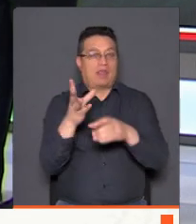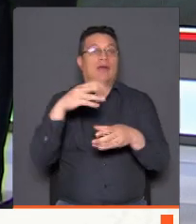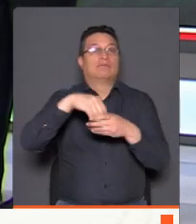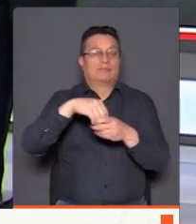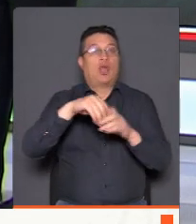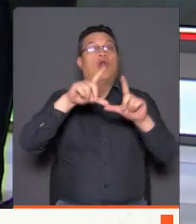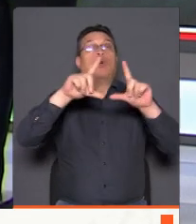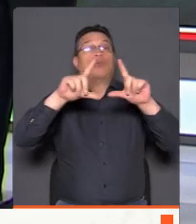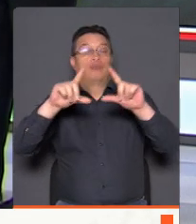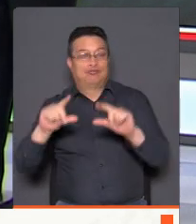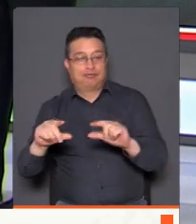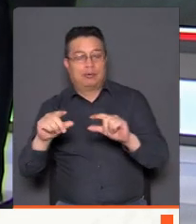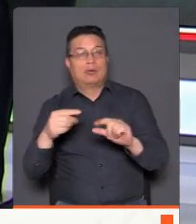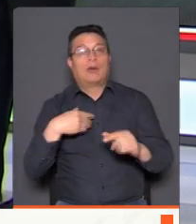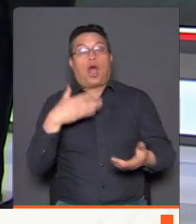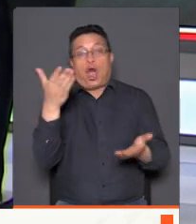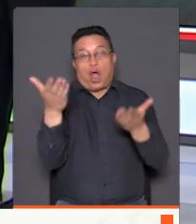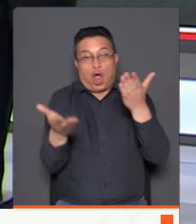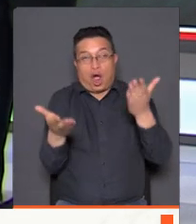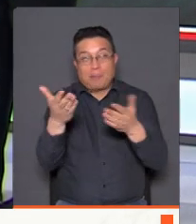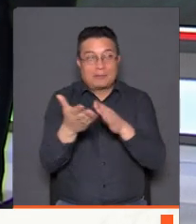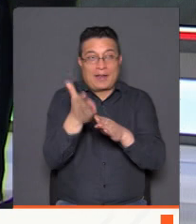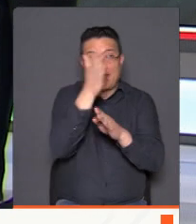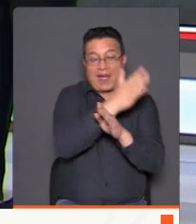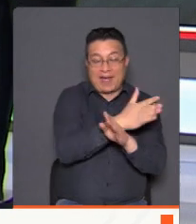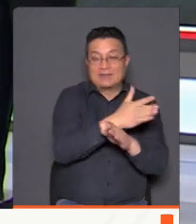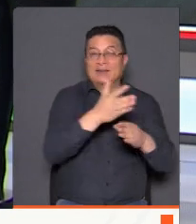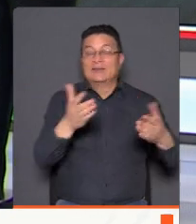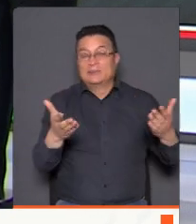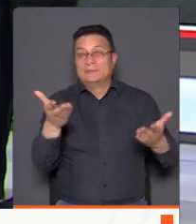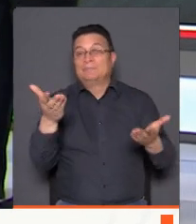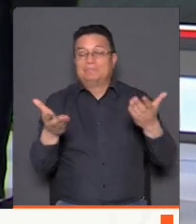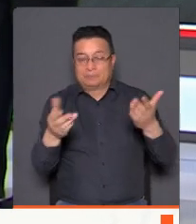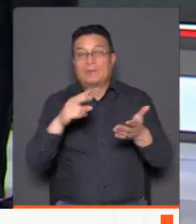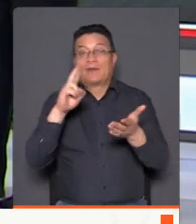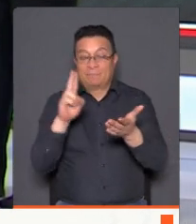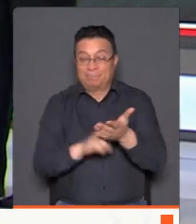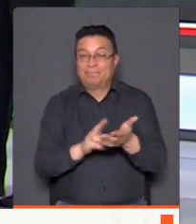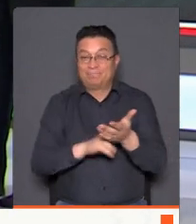cuando nos queremos comparar muchas veces con esos números, efectivamente resulta